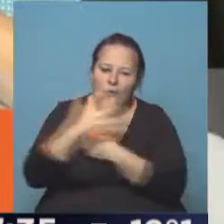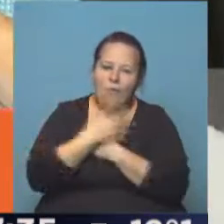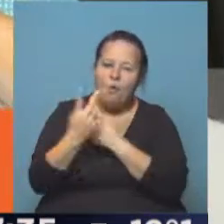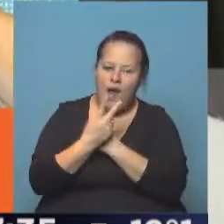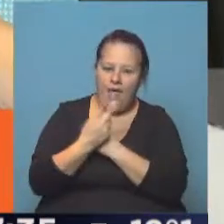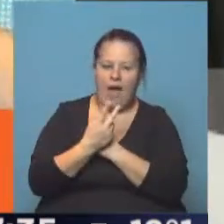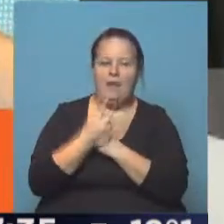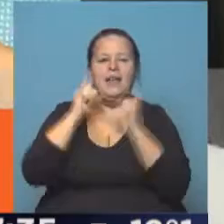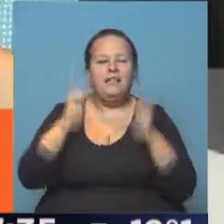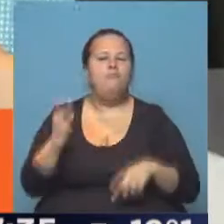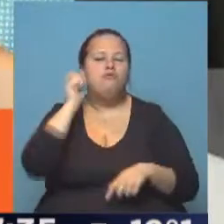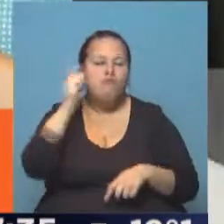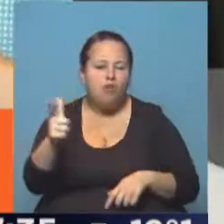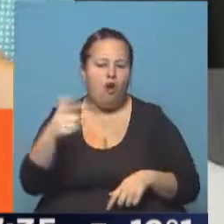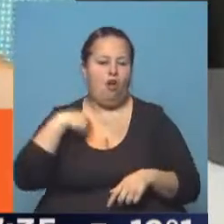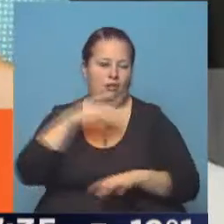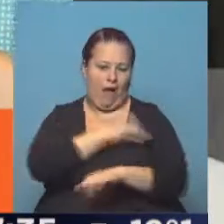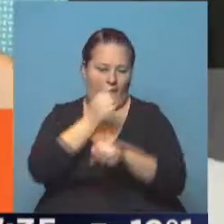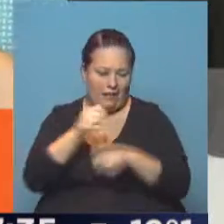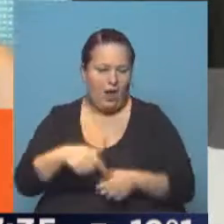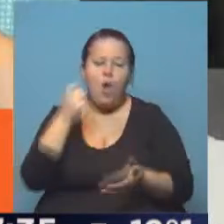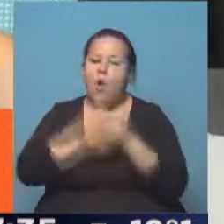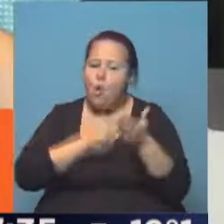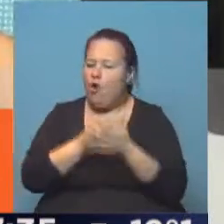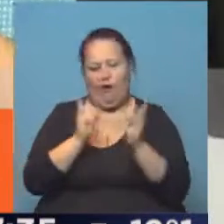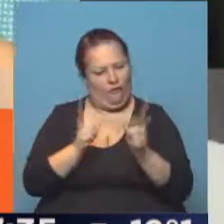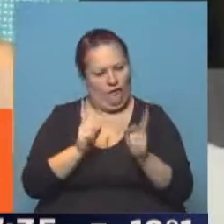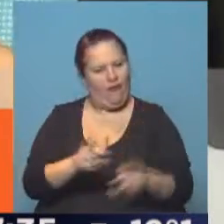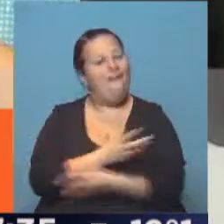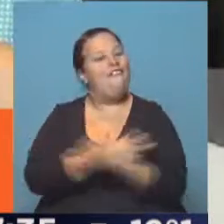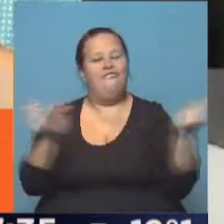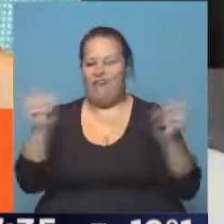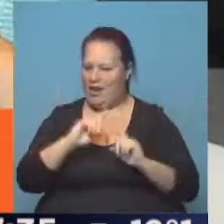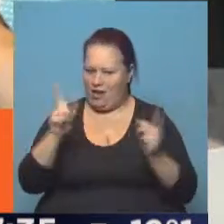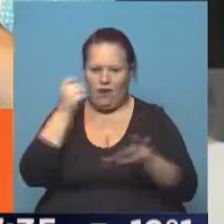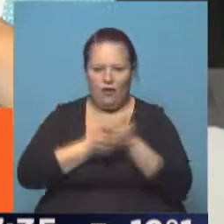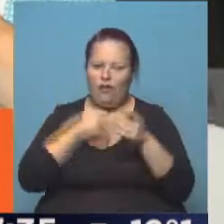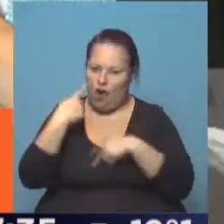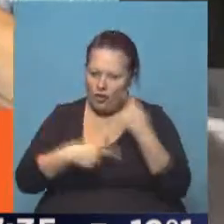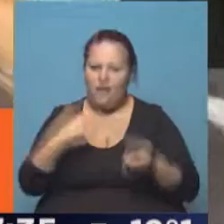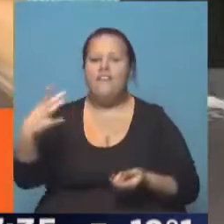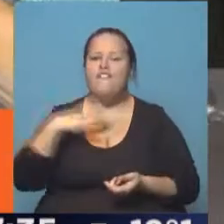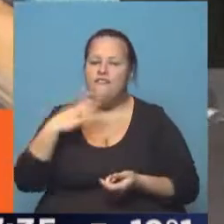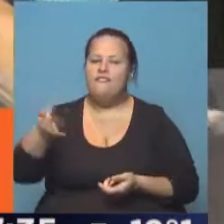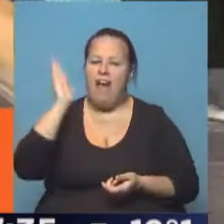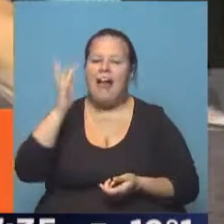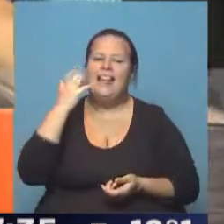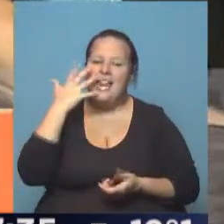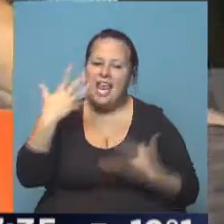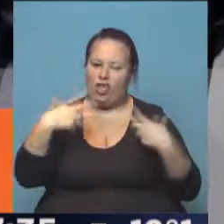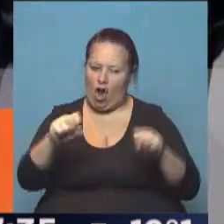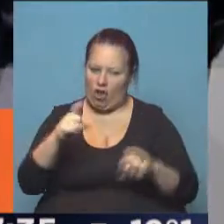y por conseguir lo que hemos conseguido. La lucha sigue, todavía no hemos terminado. Nos faltan muchos nietos